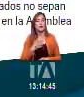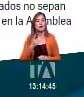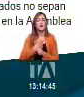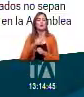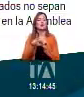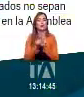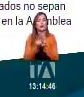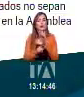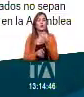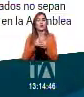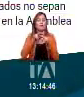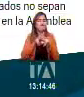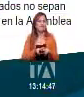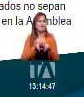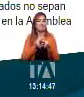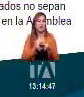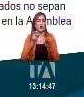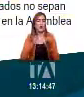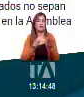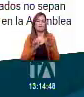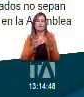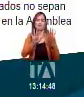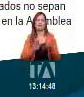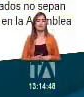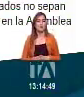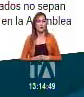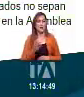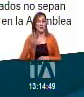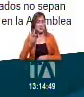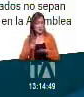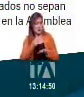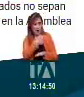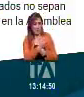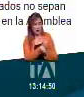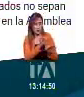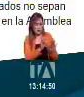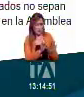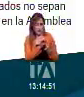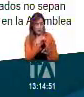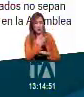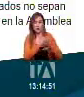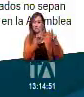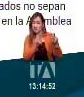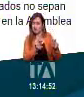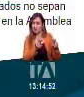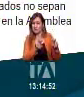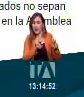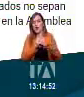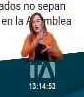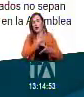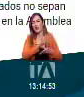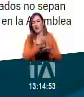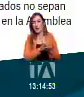la ley. El proceso lo revisaron 10 jueces. Llama la atención que 58 abogados no sepan que los asuntos penales no se